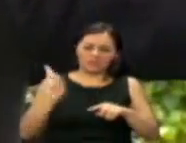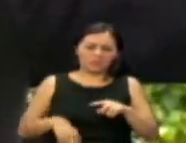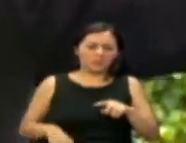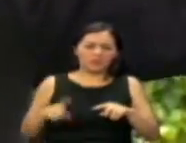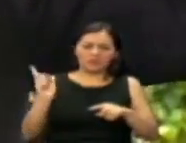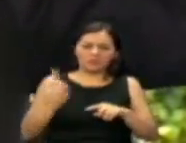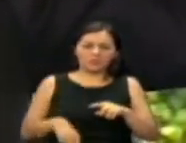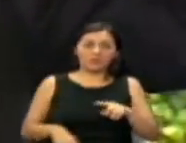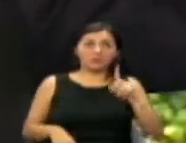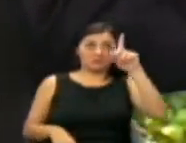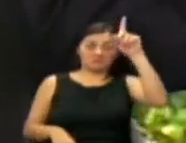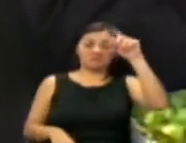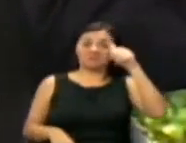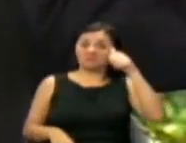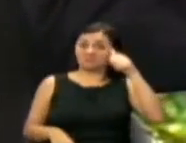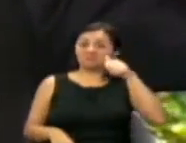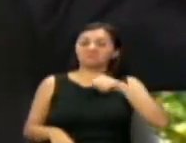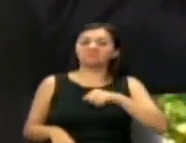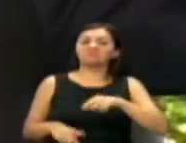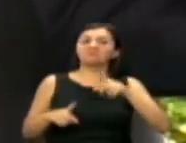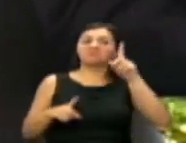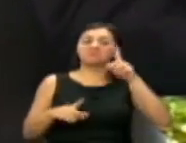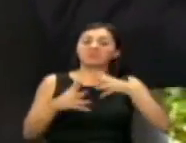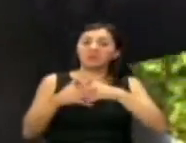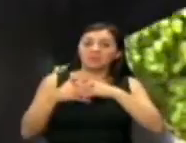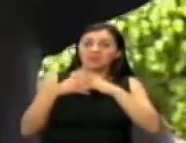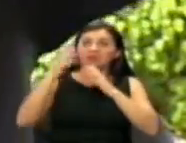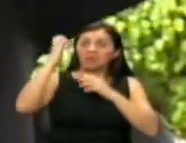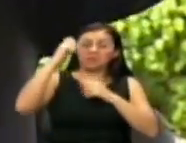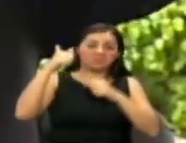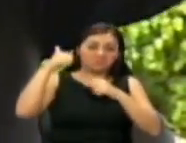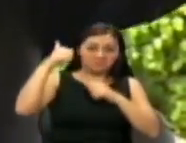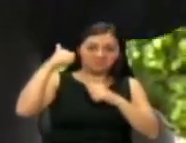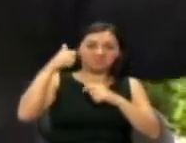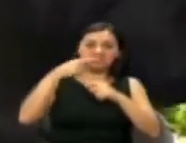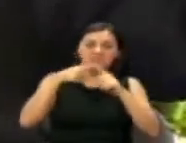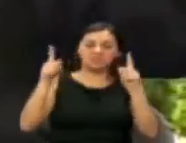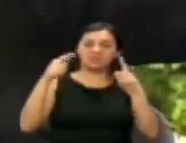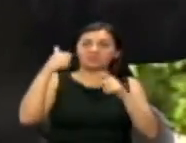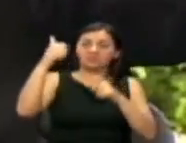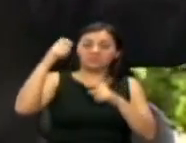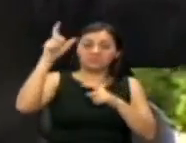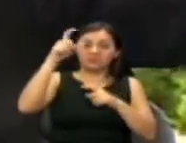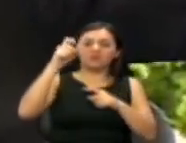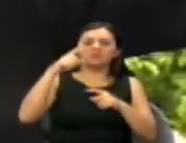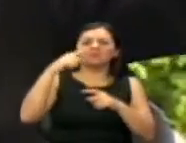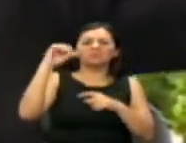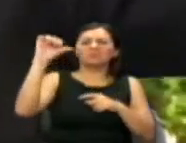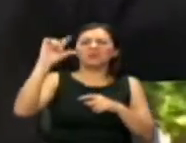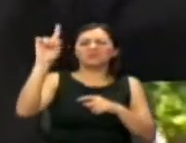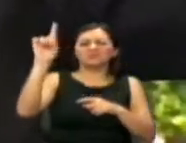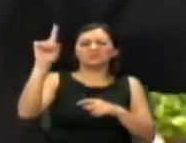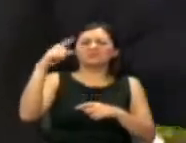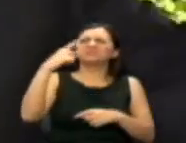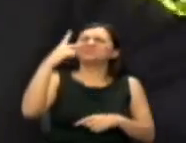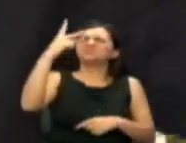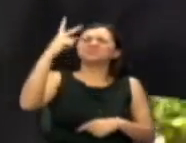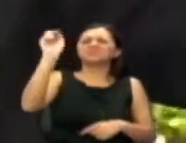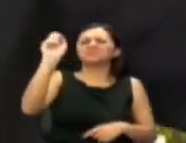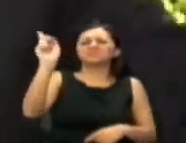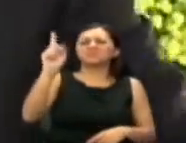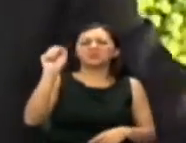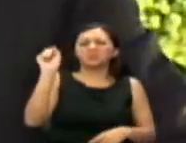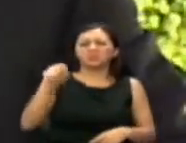del primer mundo es lo malo. Es la fábula de que del zorro que trata de alcanzar las uvas y como no puede alcanzarlas, dice, no, es que están verdes. Justifica